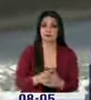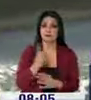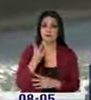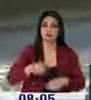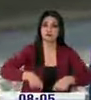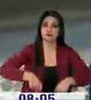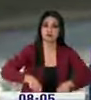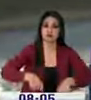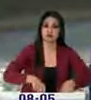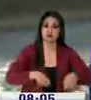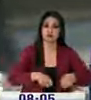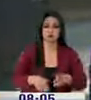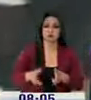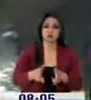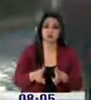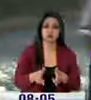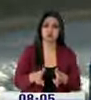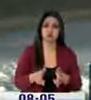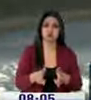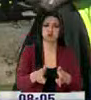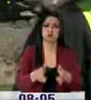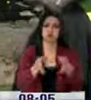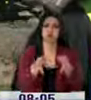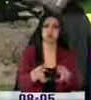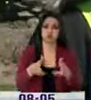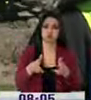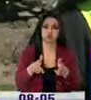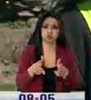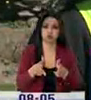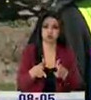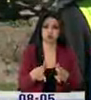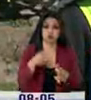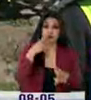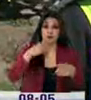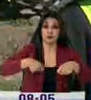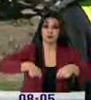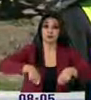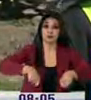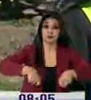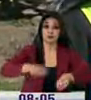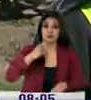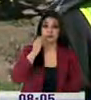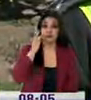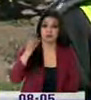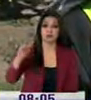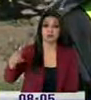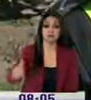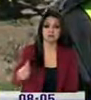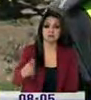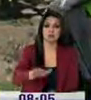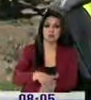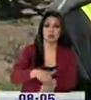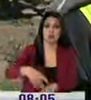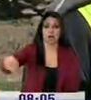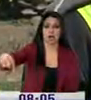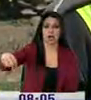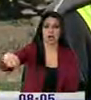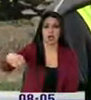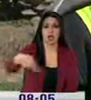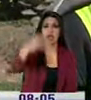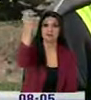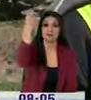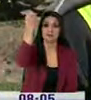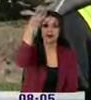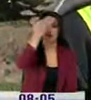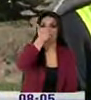de estado que circulaban en sentido sur-norte. Según el conductor, la señora se cruza en el semáforo